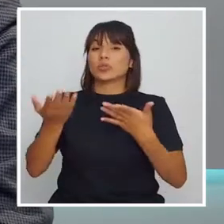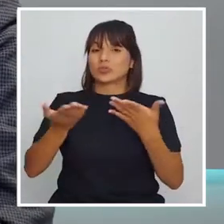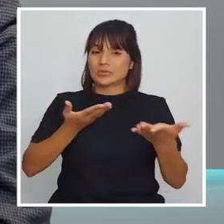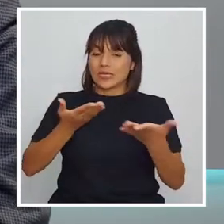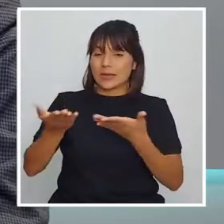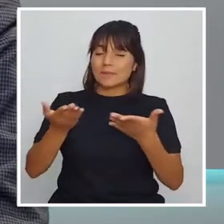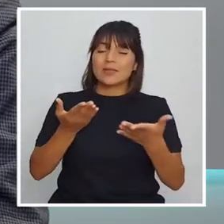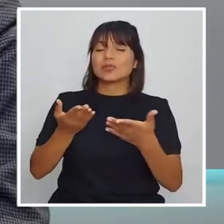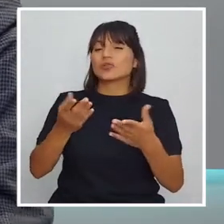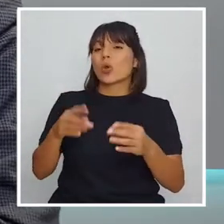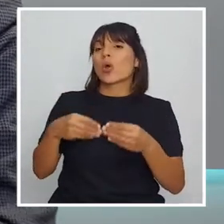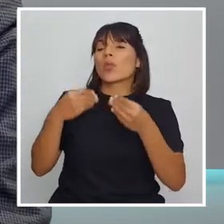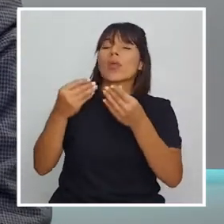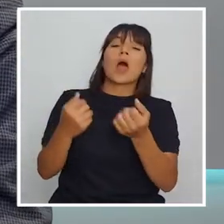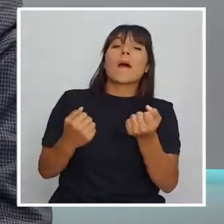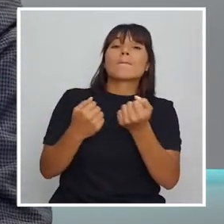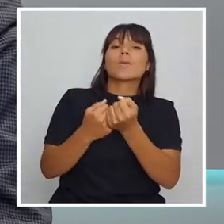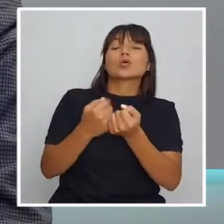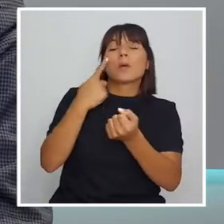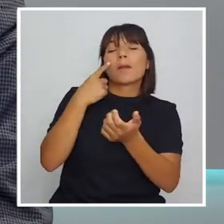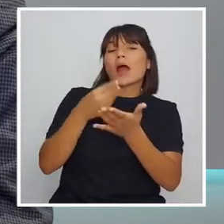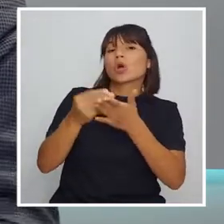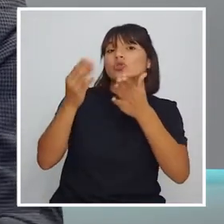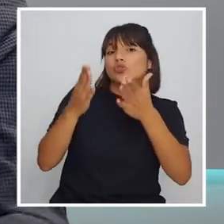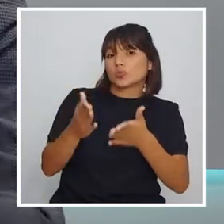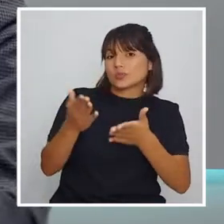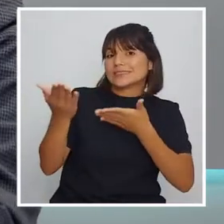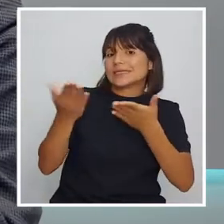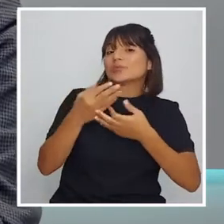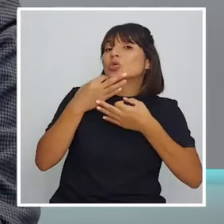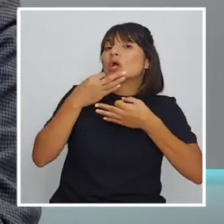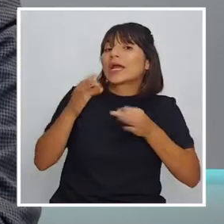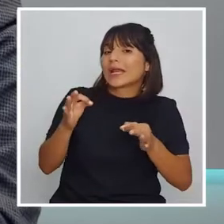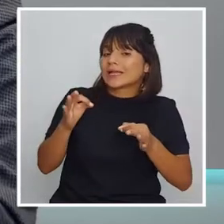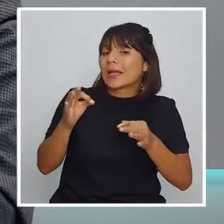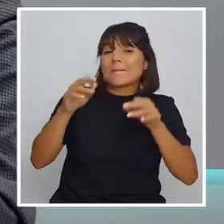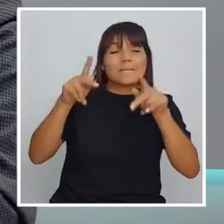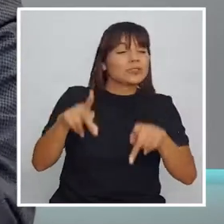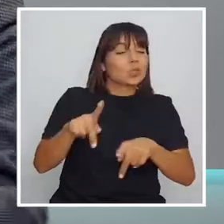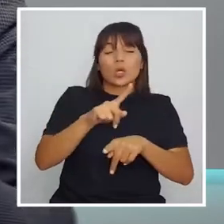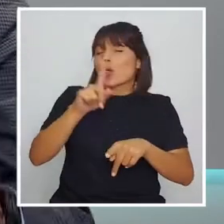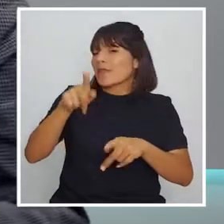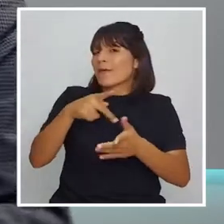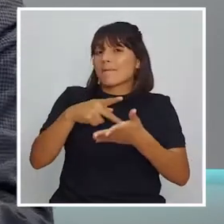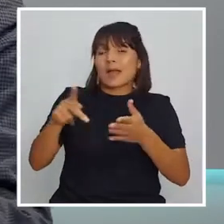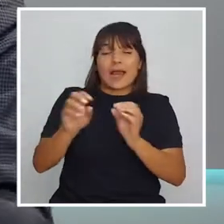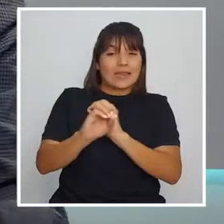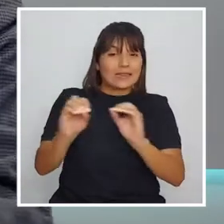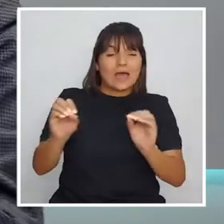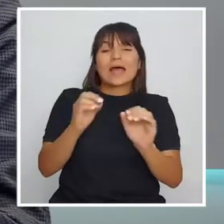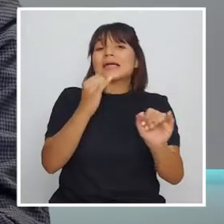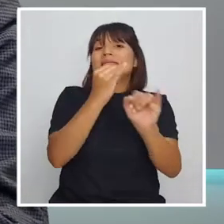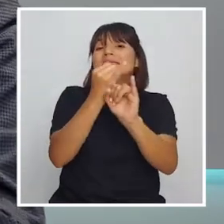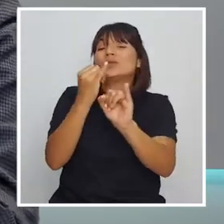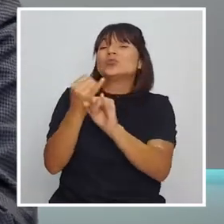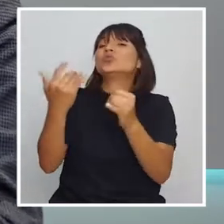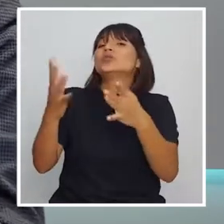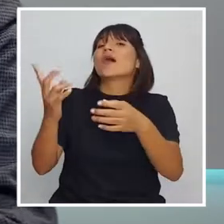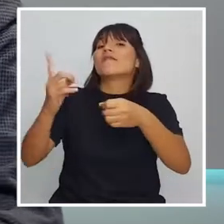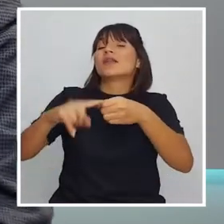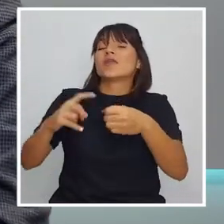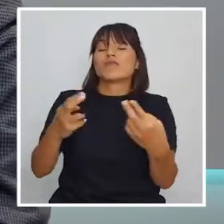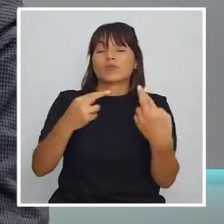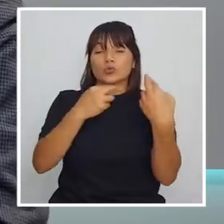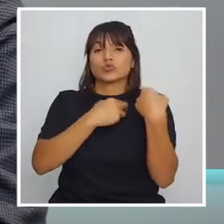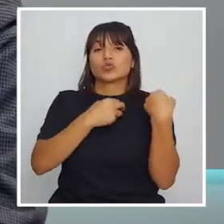al consumidor son gratuitos, no tiene que pagarnos ni un 5. Las entidades afiliadas se encargan de proveernos los recursos para